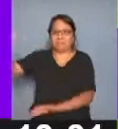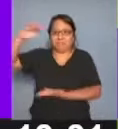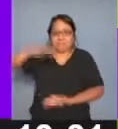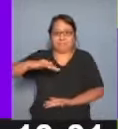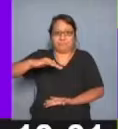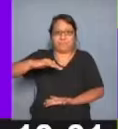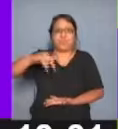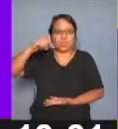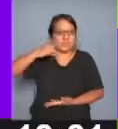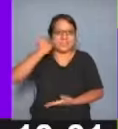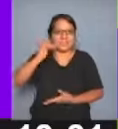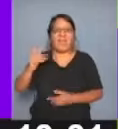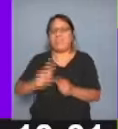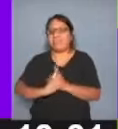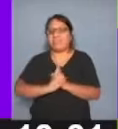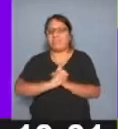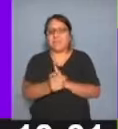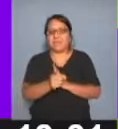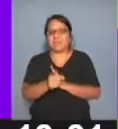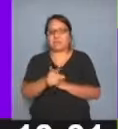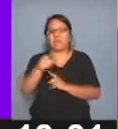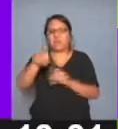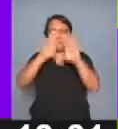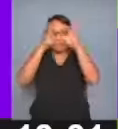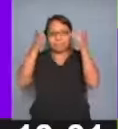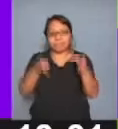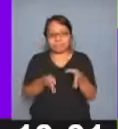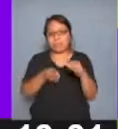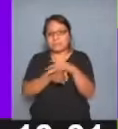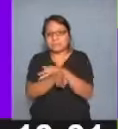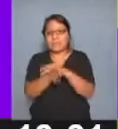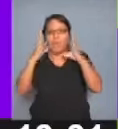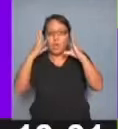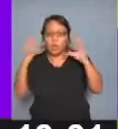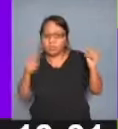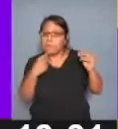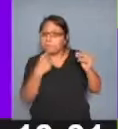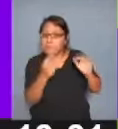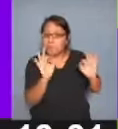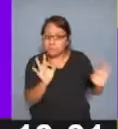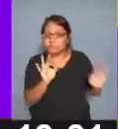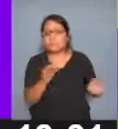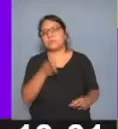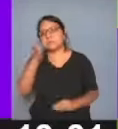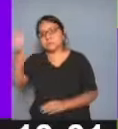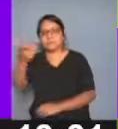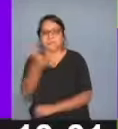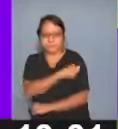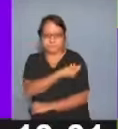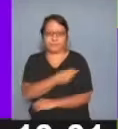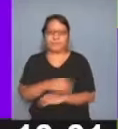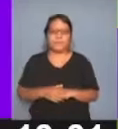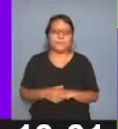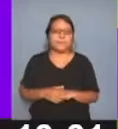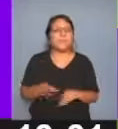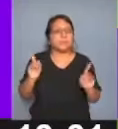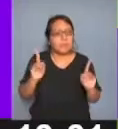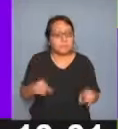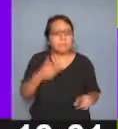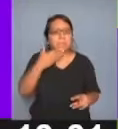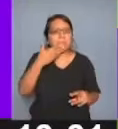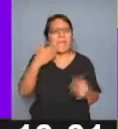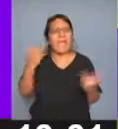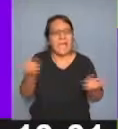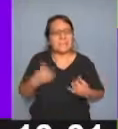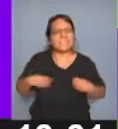ya pueden directamente pasar por acá, por las oficinas del CEPAM, para poder hacer el trámite de la vacunación. También si presentan